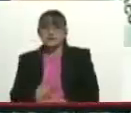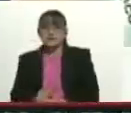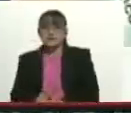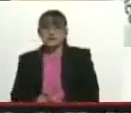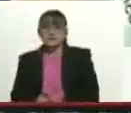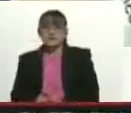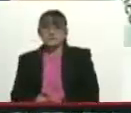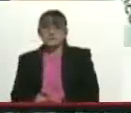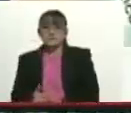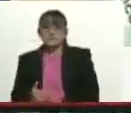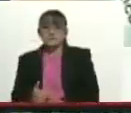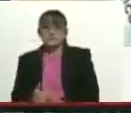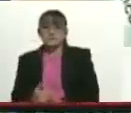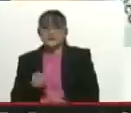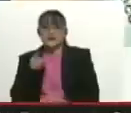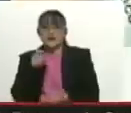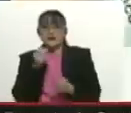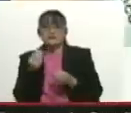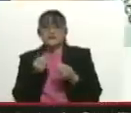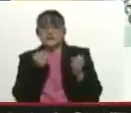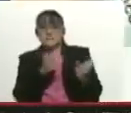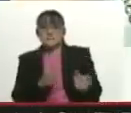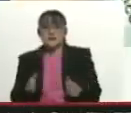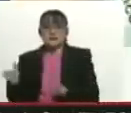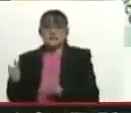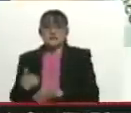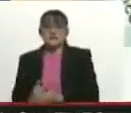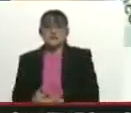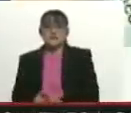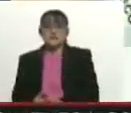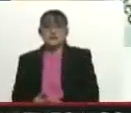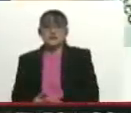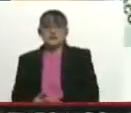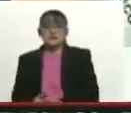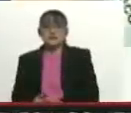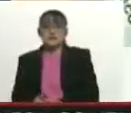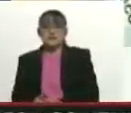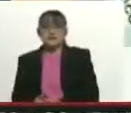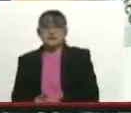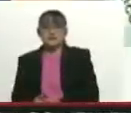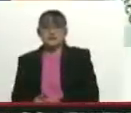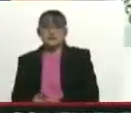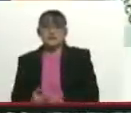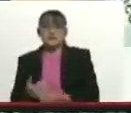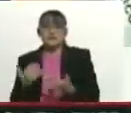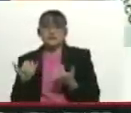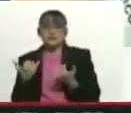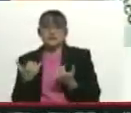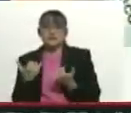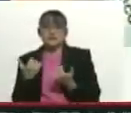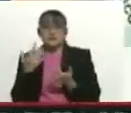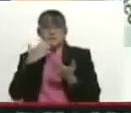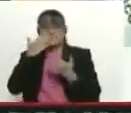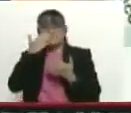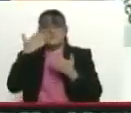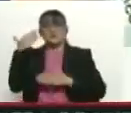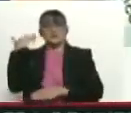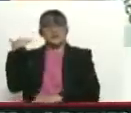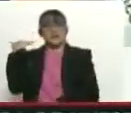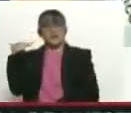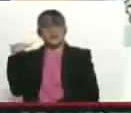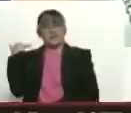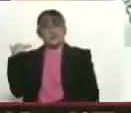vayan a alinear a ese plan que ya lo vimos en el pasado,